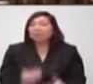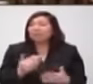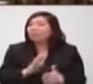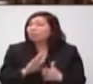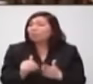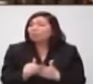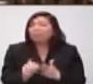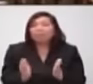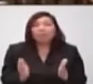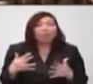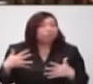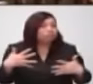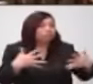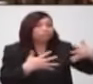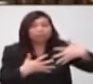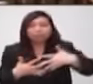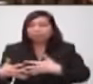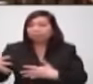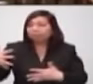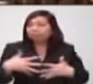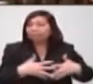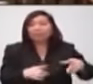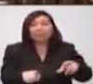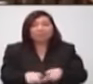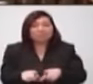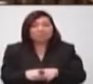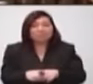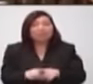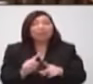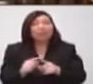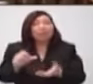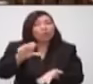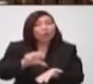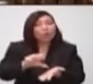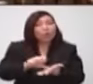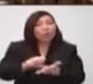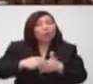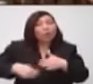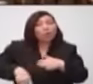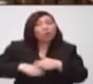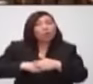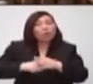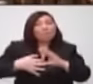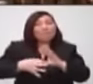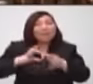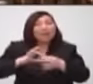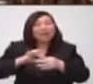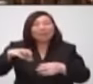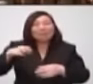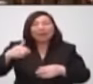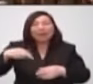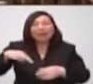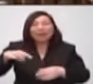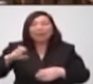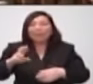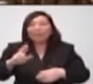esto armado. Aquí es donde en Villa El Salvador también va a haber una sede de los Juegos Deportivos de los Panamericanos, donde también ya hemos